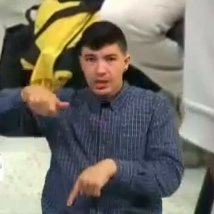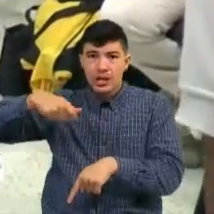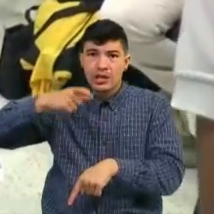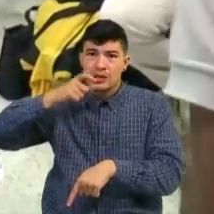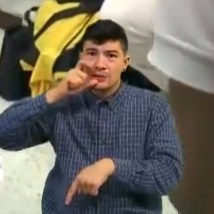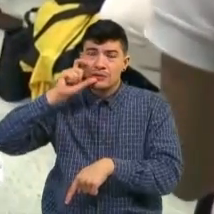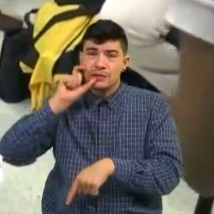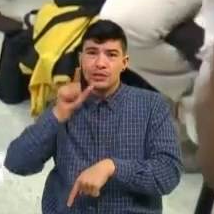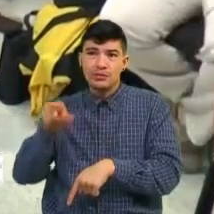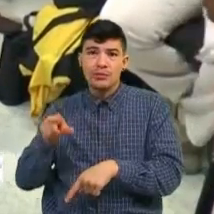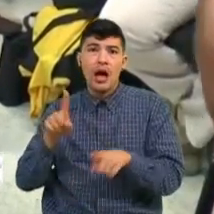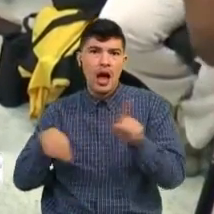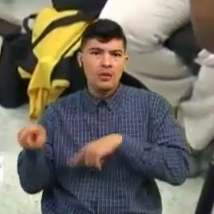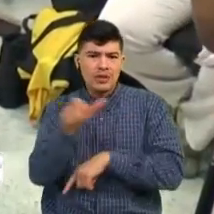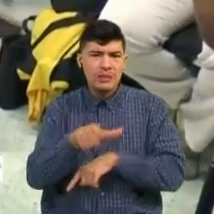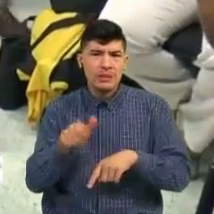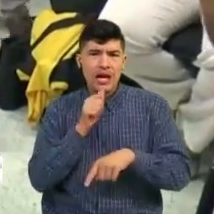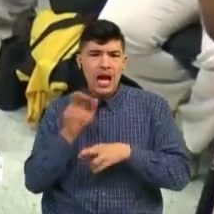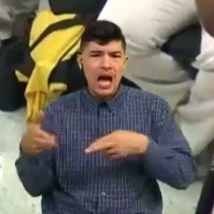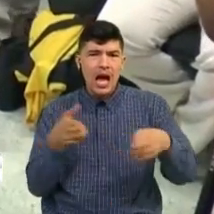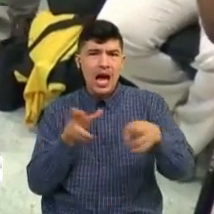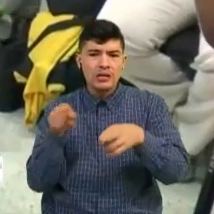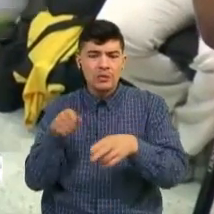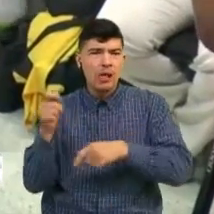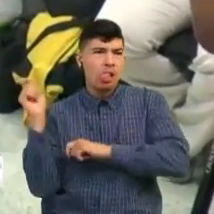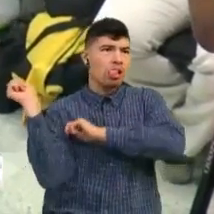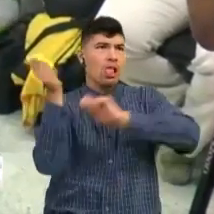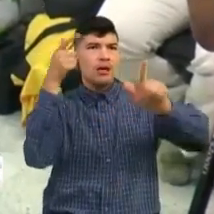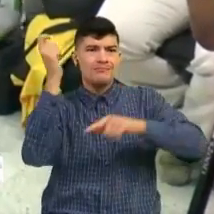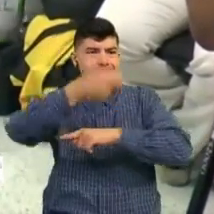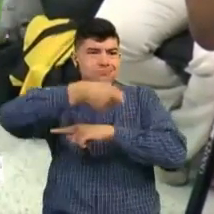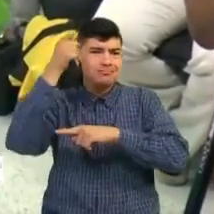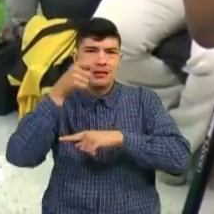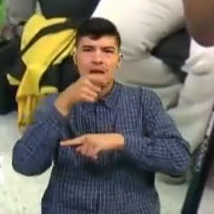los que viven de la pesca, sufriendo la contaminación de estos residuos.